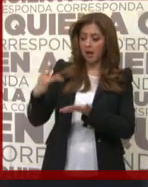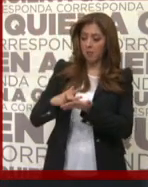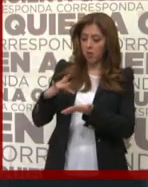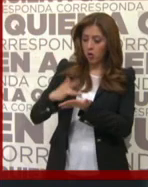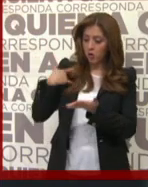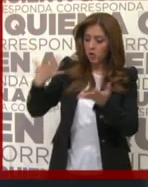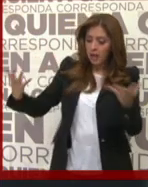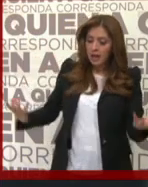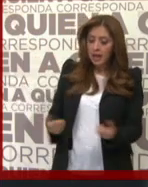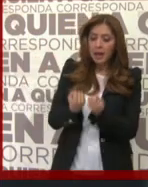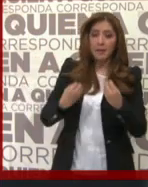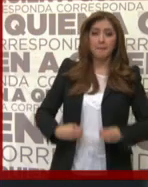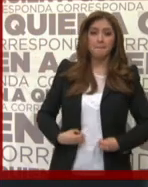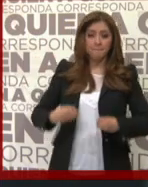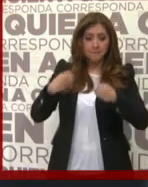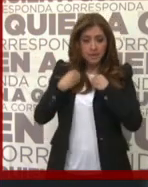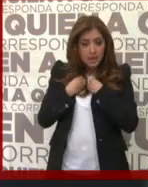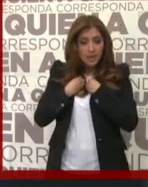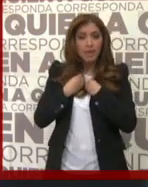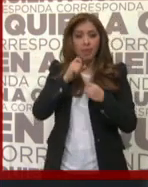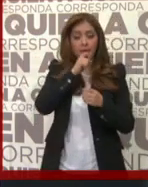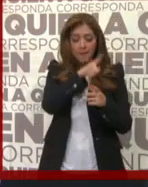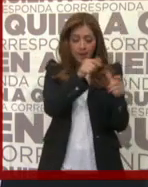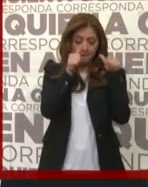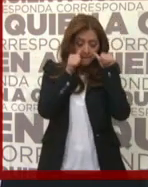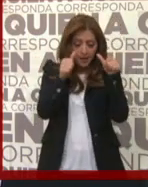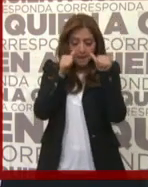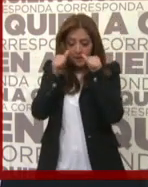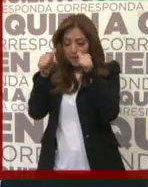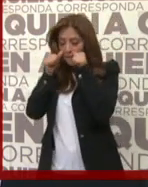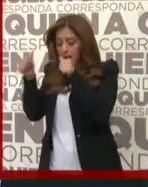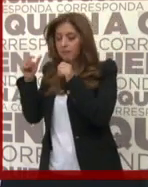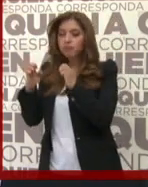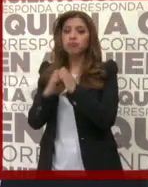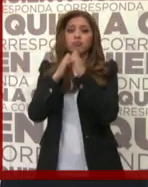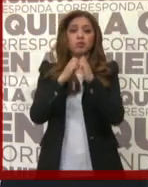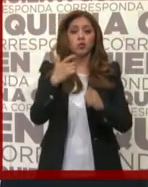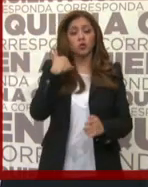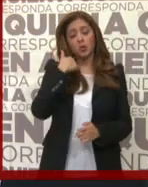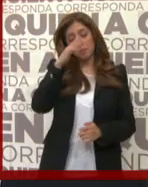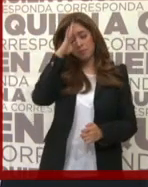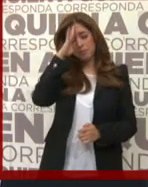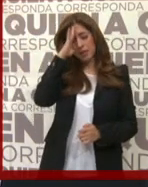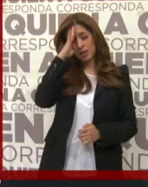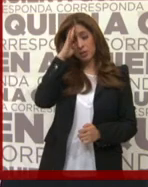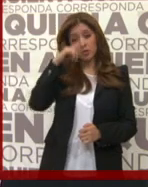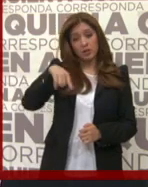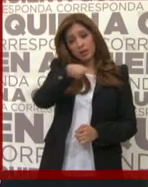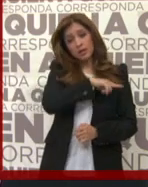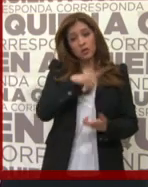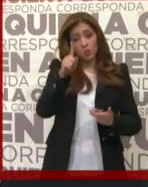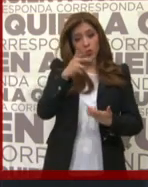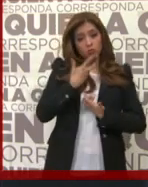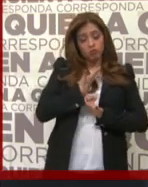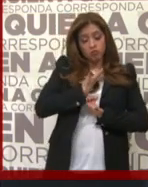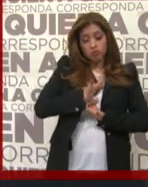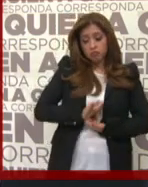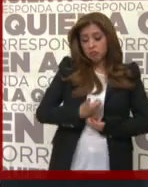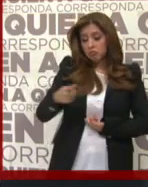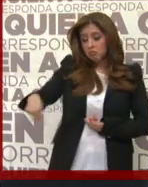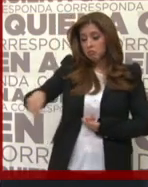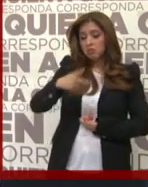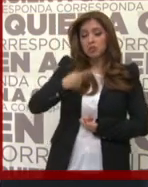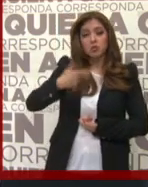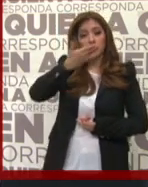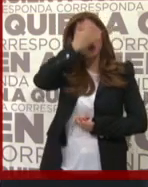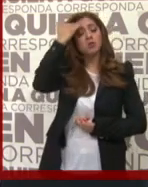primeros auxilios y el rescate y atendiste esas emergencias, yo creo que dentro de la inconsciencia de la tragedia ni cuenta se dieron que